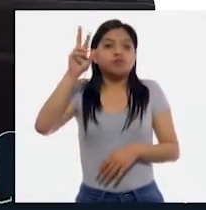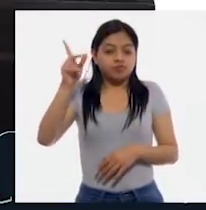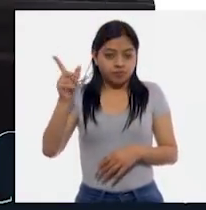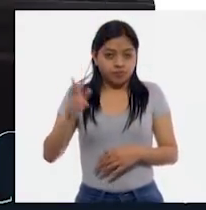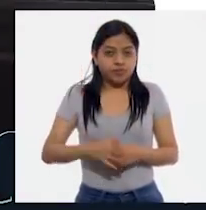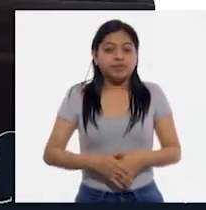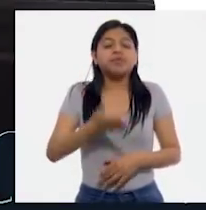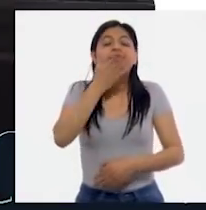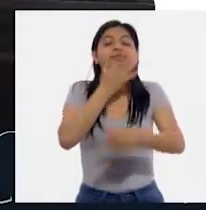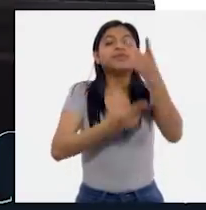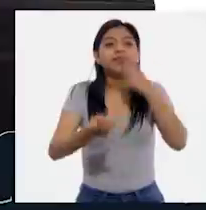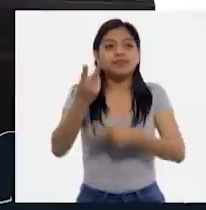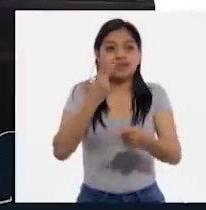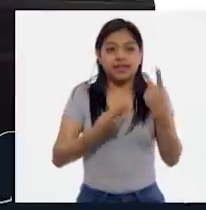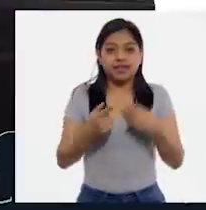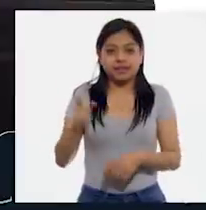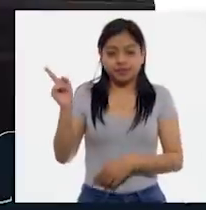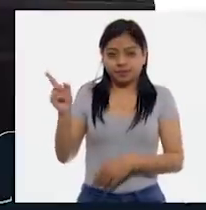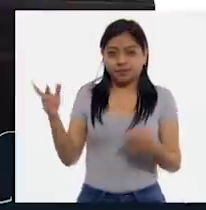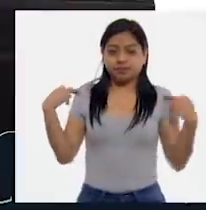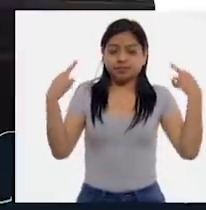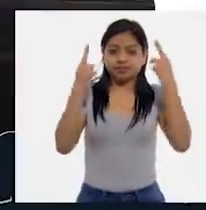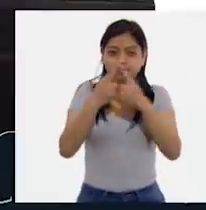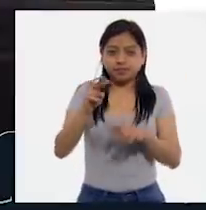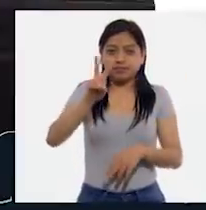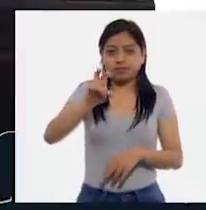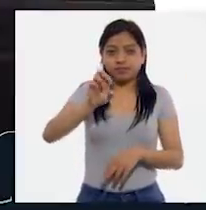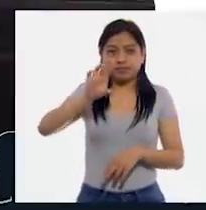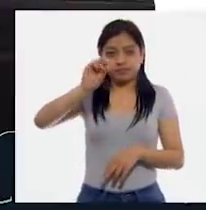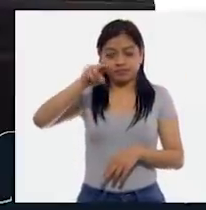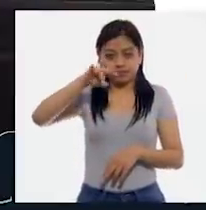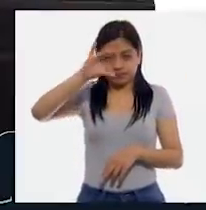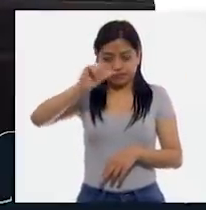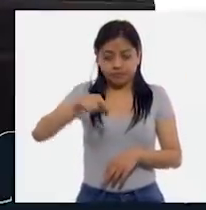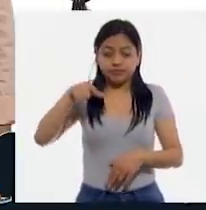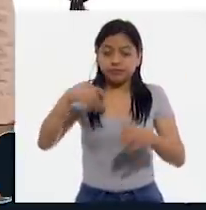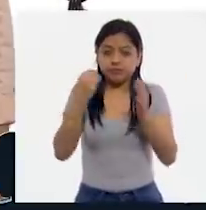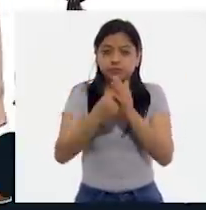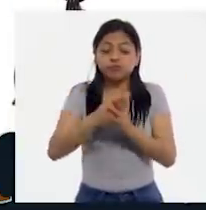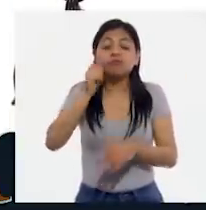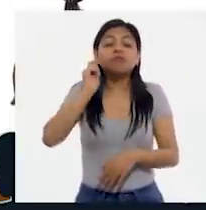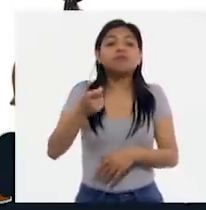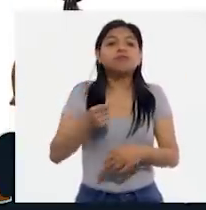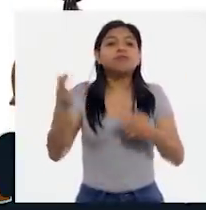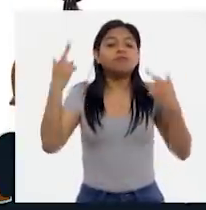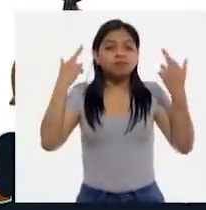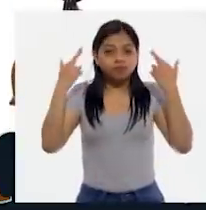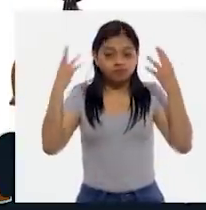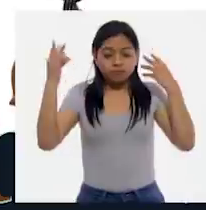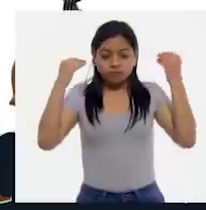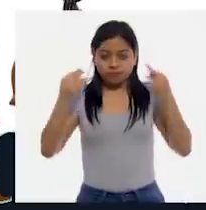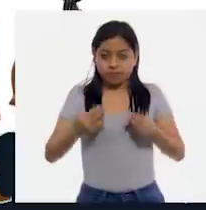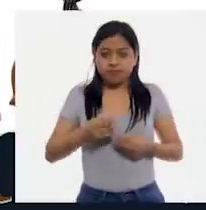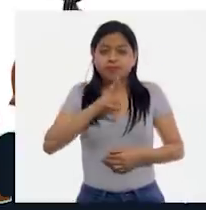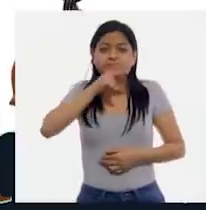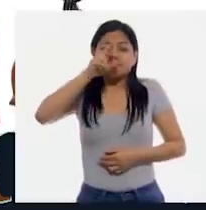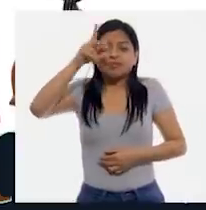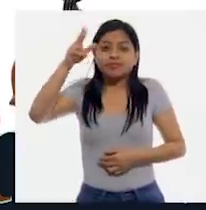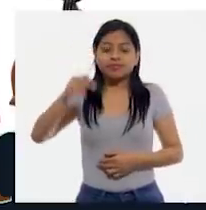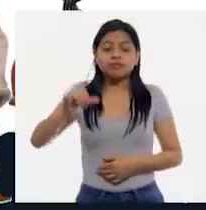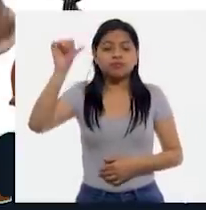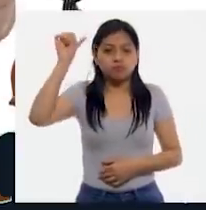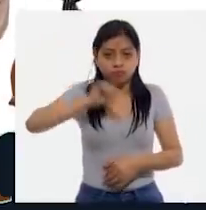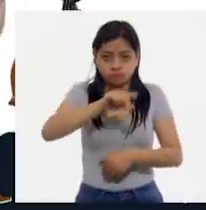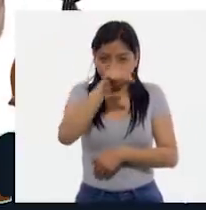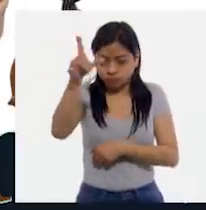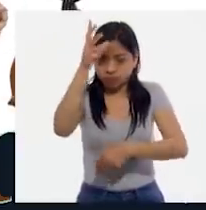Bienvenidos. Yo soy la maestra Verónica y estamos en la clase de entonación. El día de hoy aprenderemos cómo